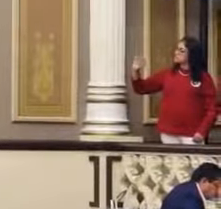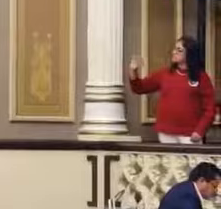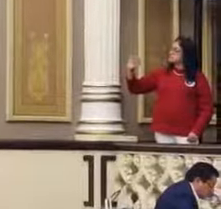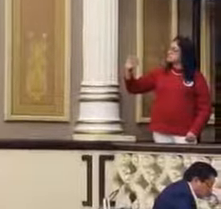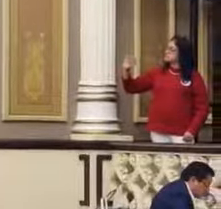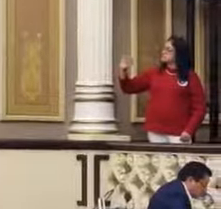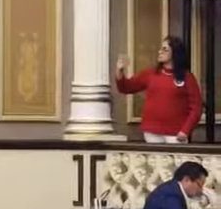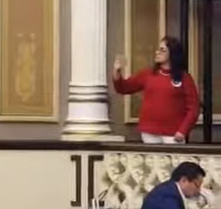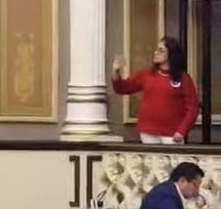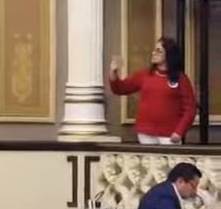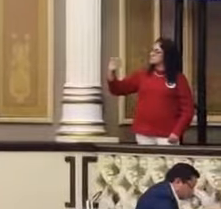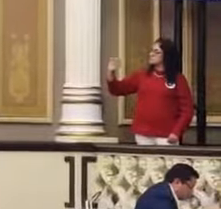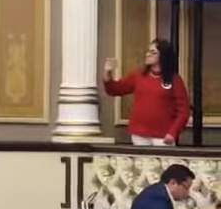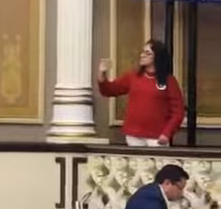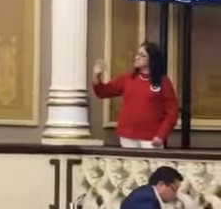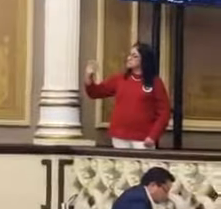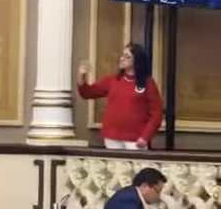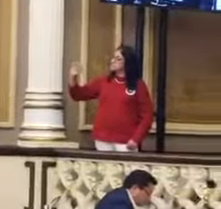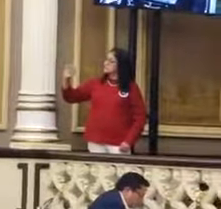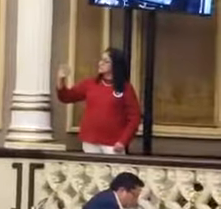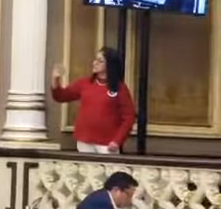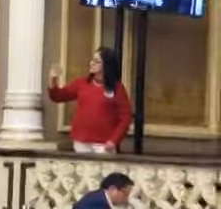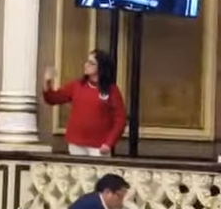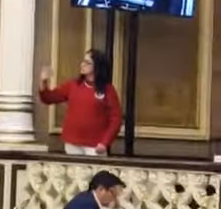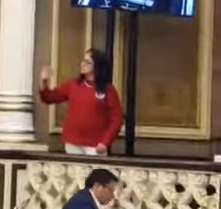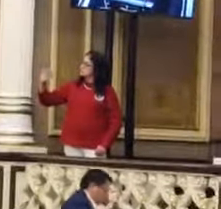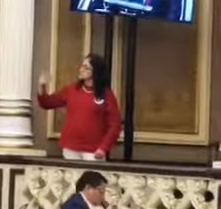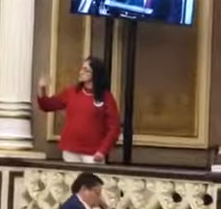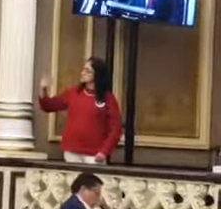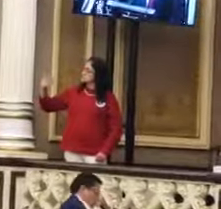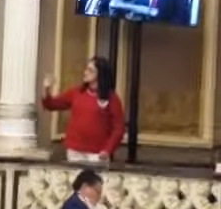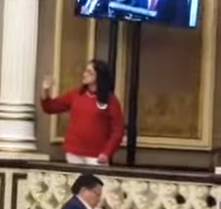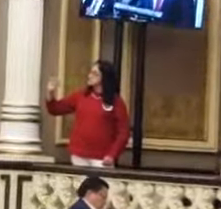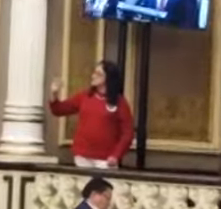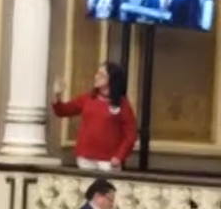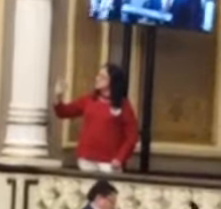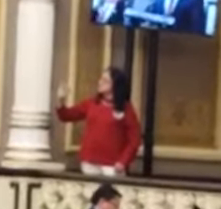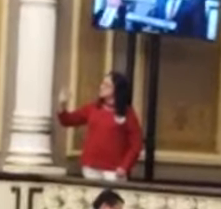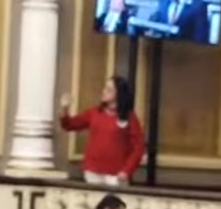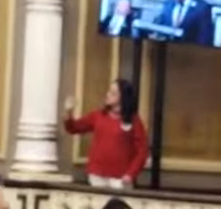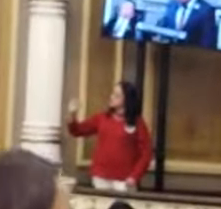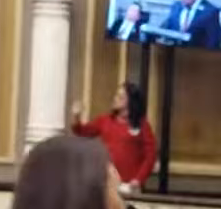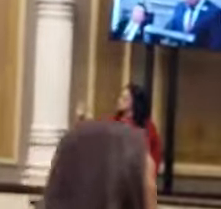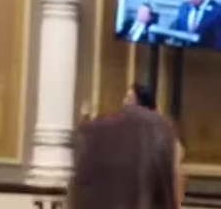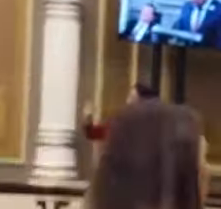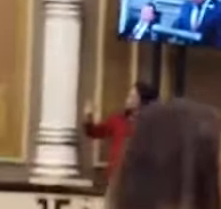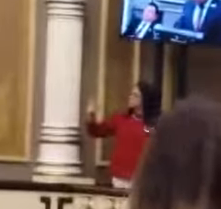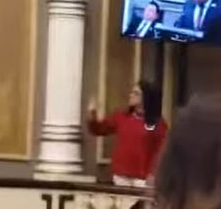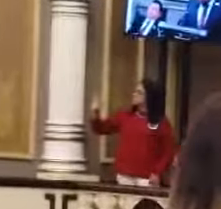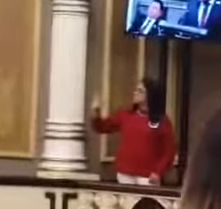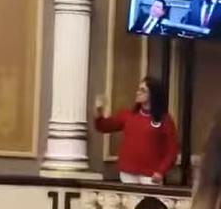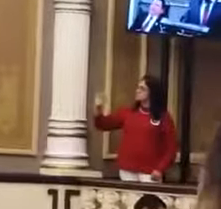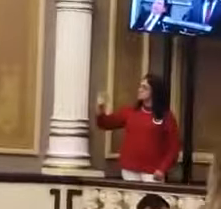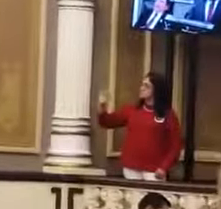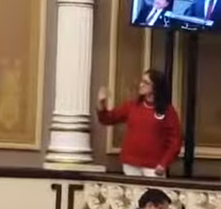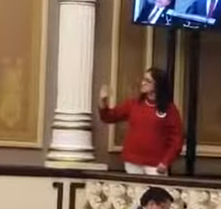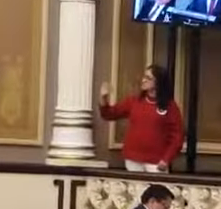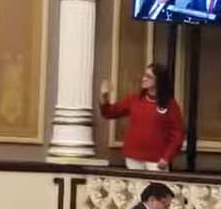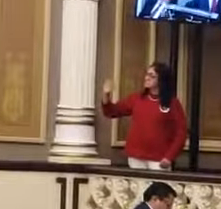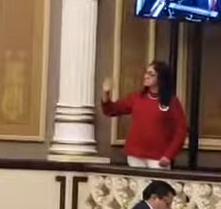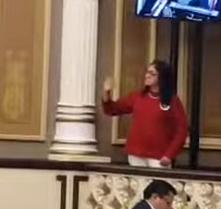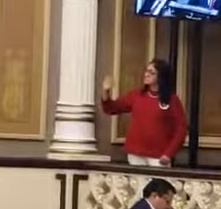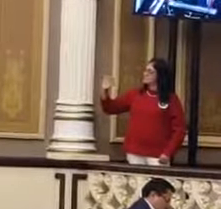ejecutivo. Algo que a este último le ha costado trabajo asimilar. Hemos podido constatar cómo han sido